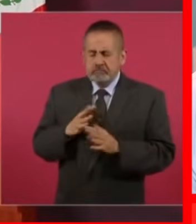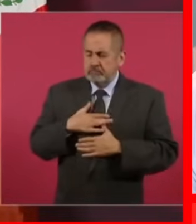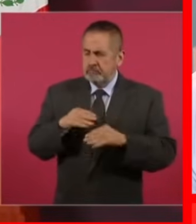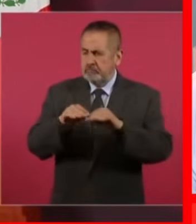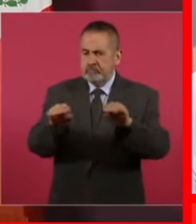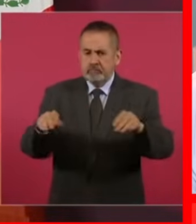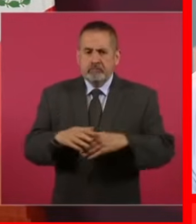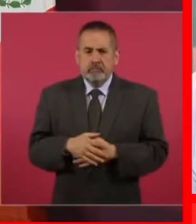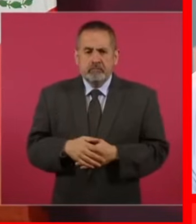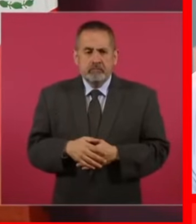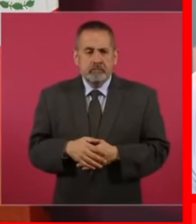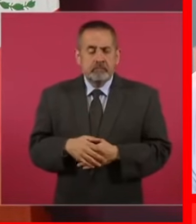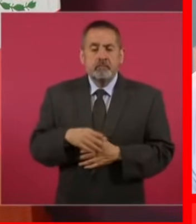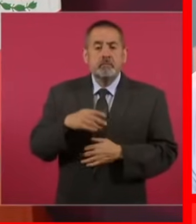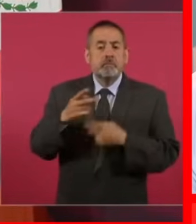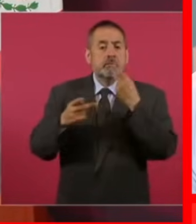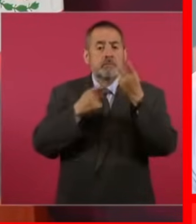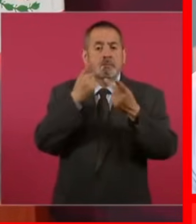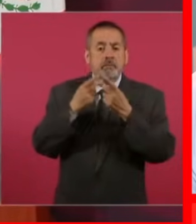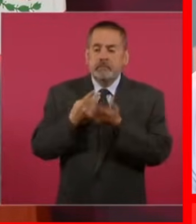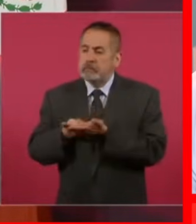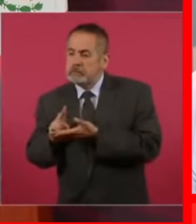no tengo un doble discurso.